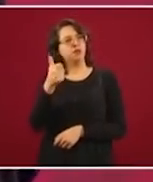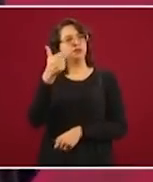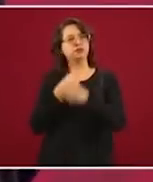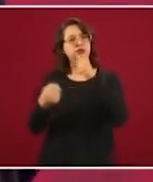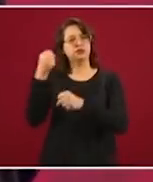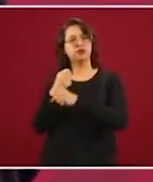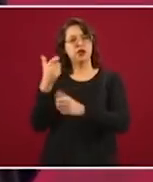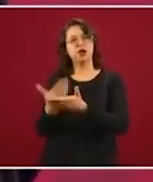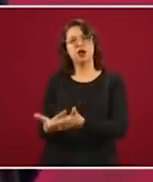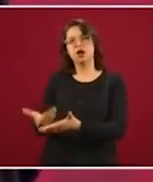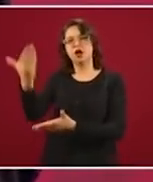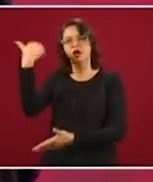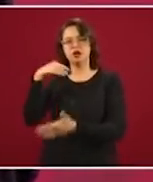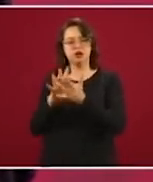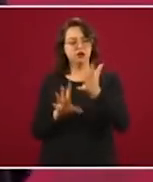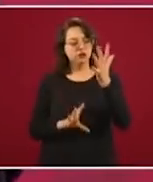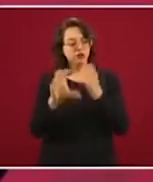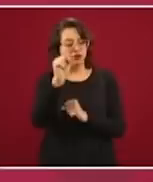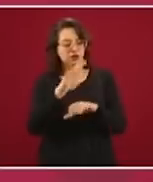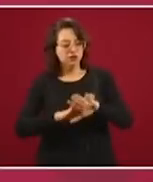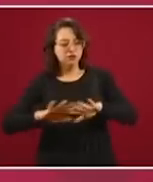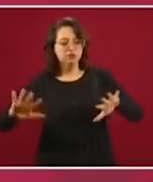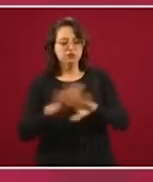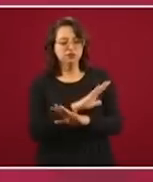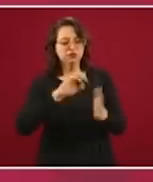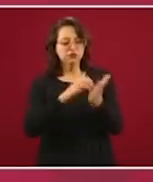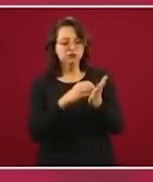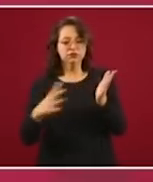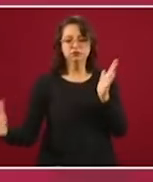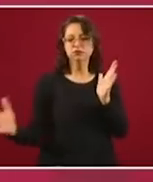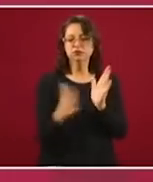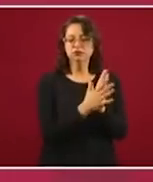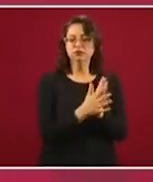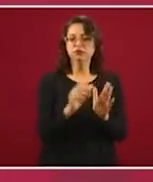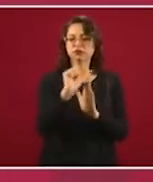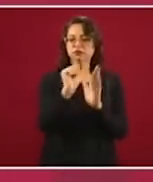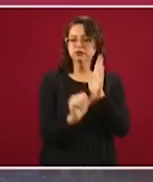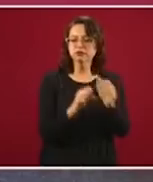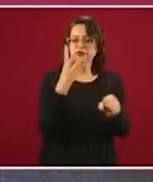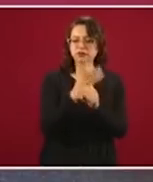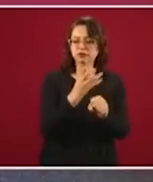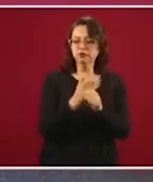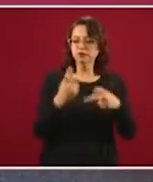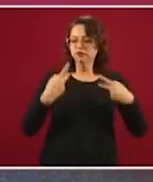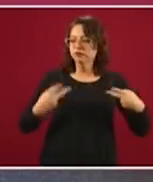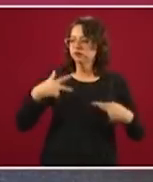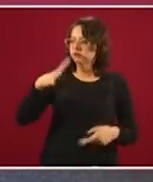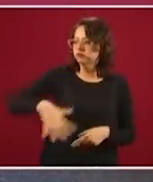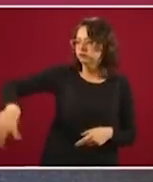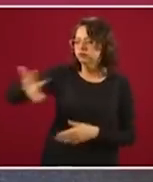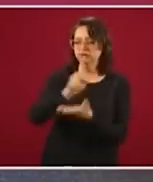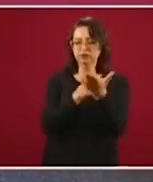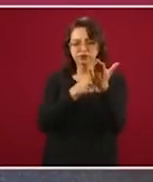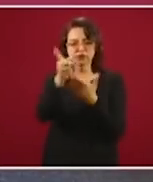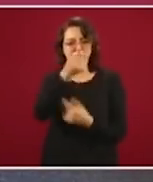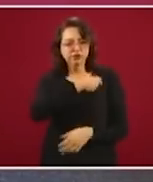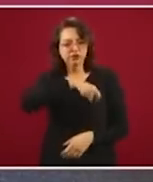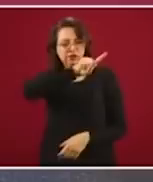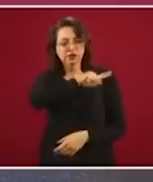Constitución, el artículo 4, y se estableció el derecho del pueblo a la salud,